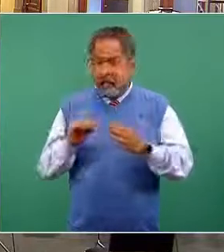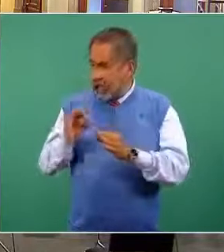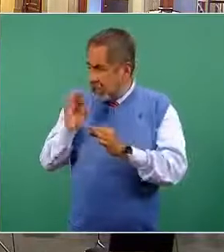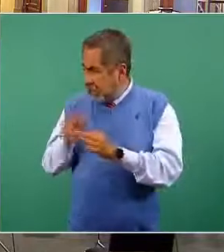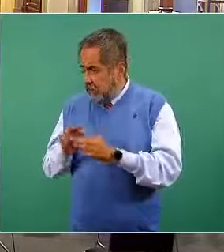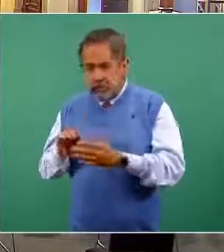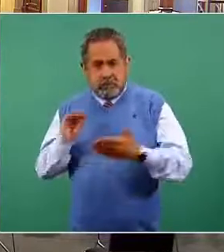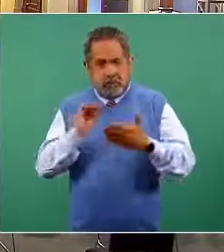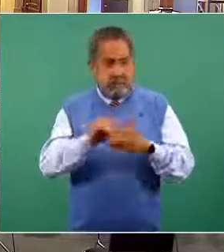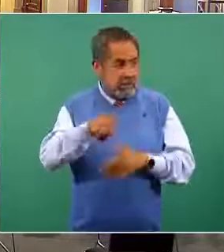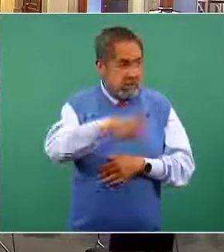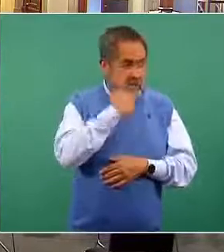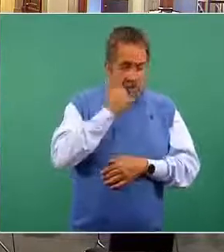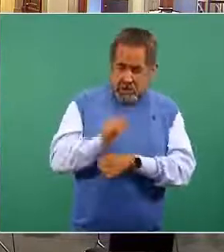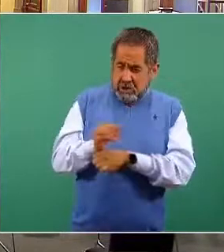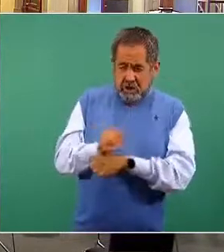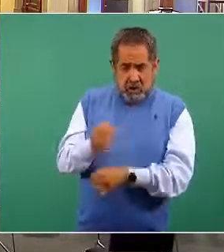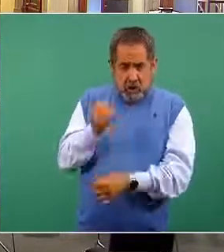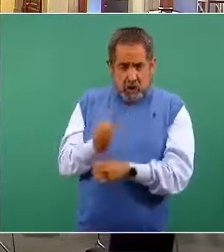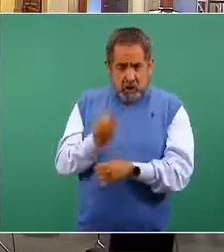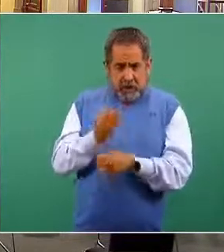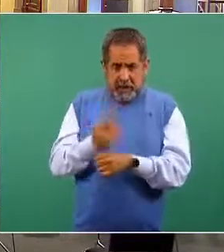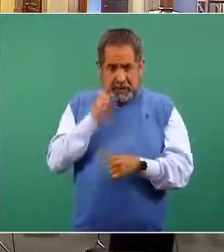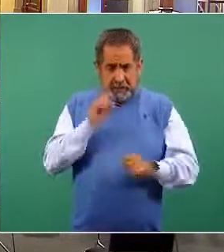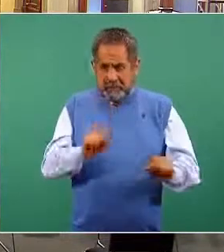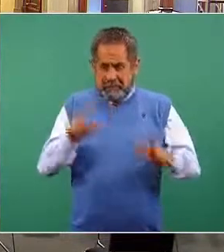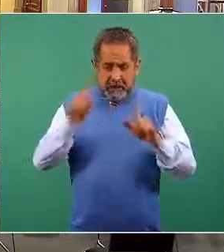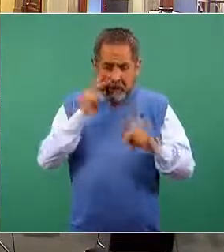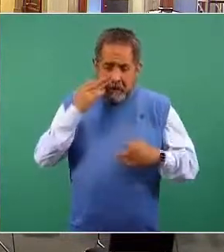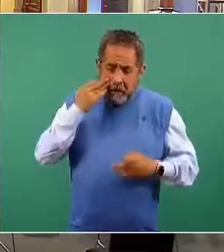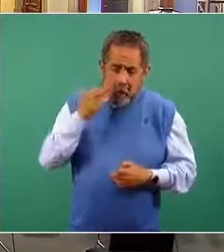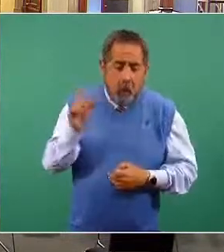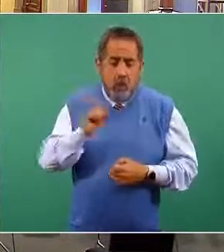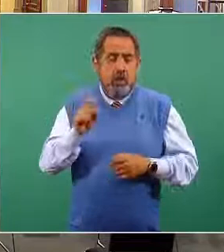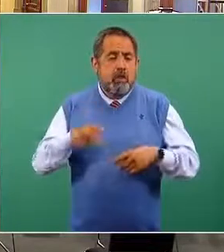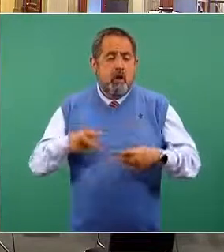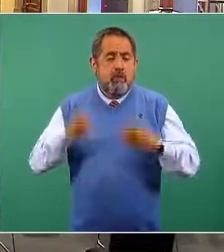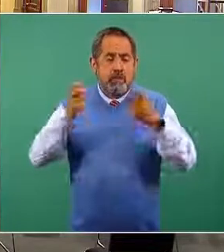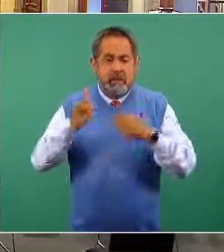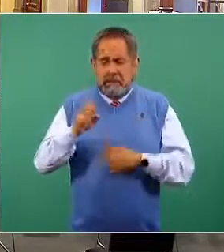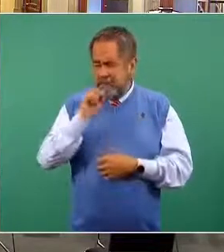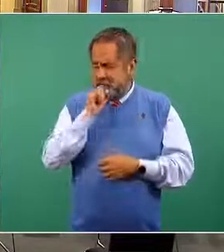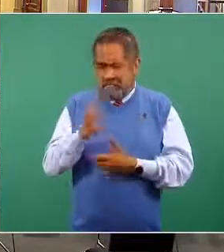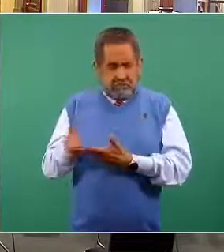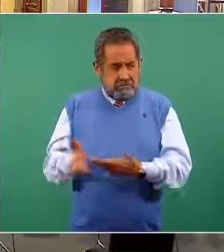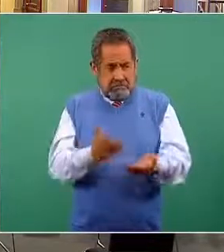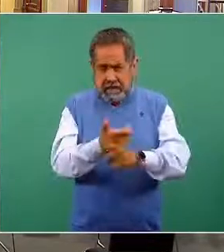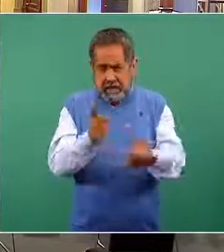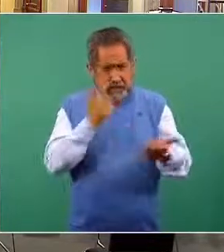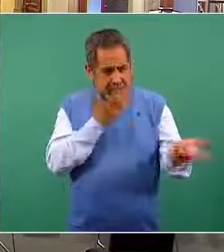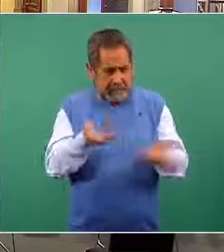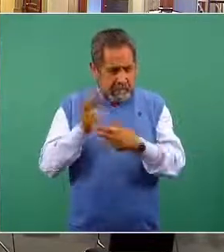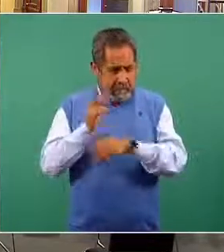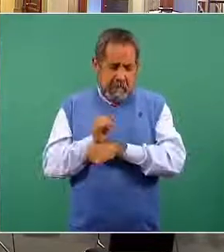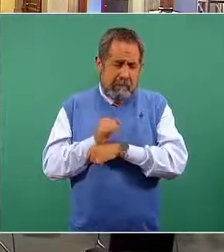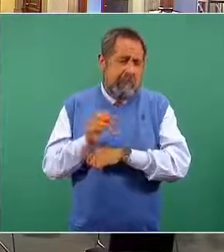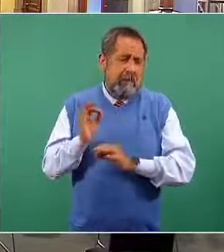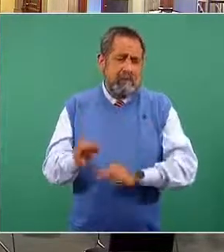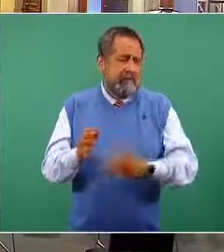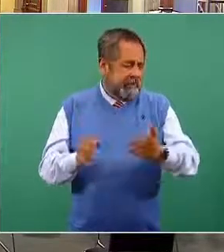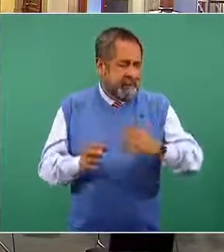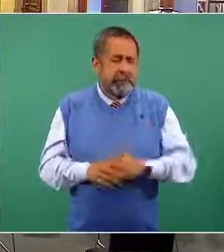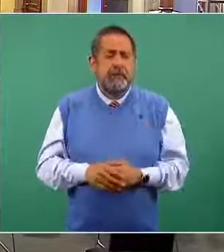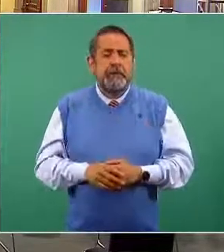Si alguien quiere hacer una auditoría del portal y verificar cuándo fue subido, con mucho gusto, no hay problema.